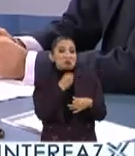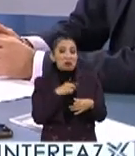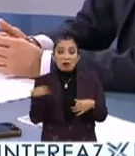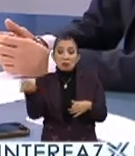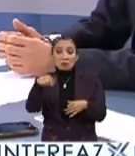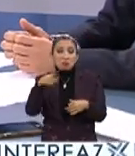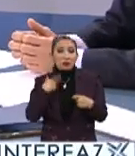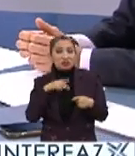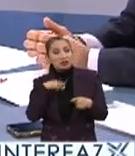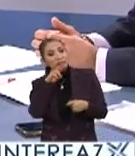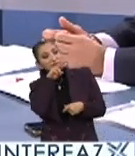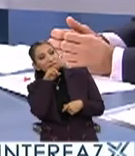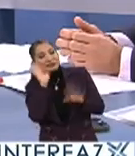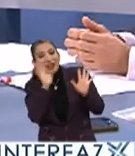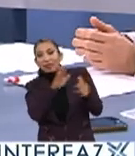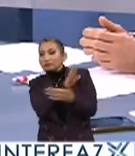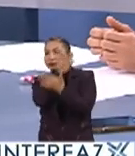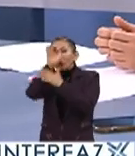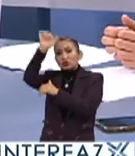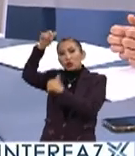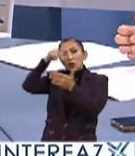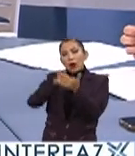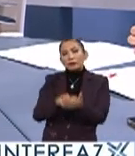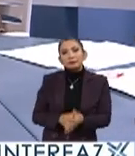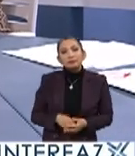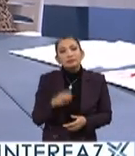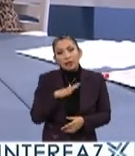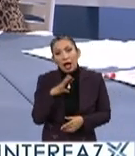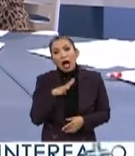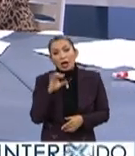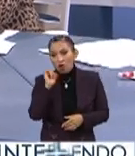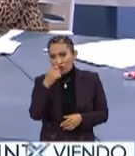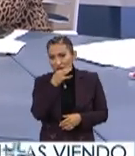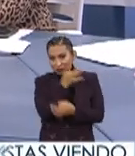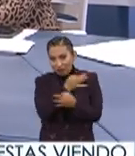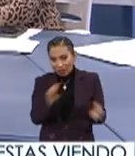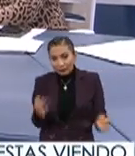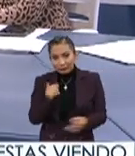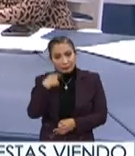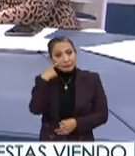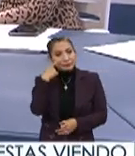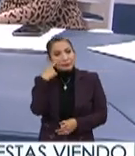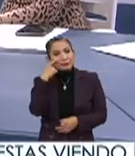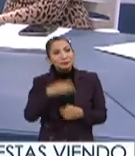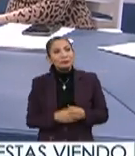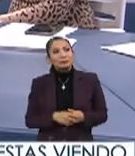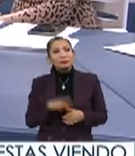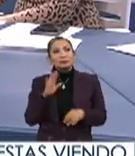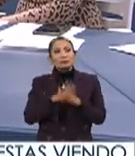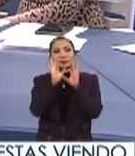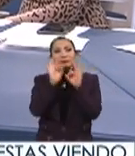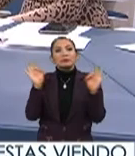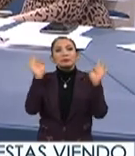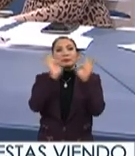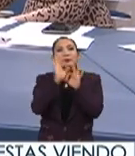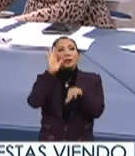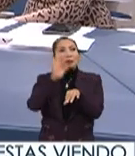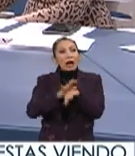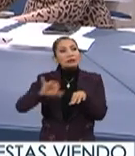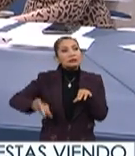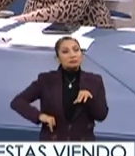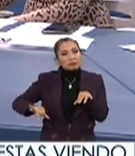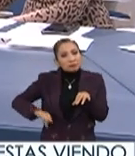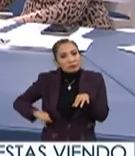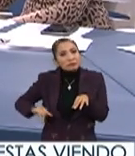la gente se ha estado yendo hacia otros lados. Y ahí les va otra noticia, mire. Principalmente quienes más